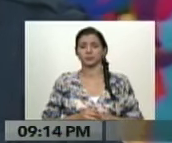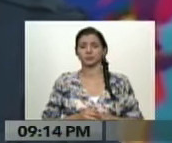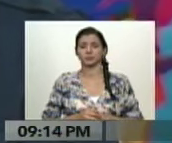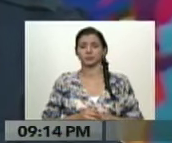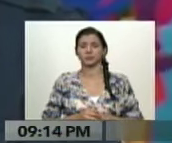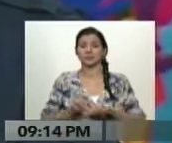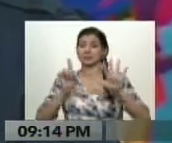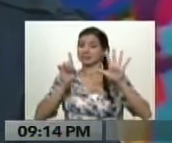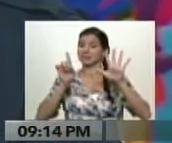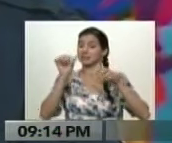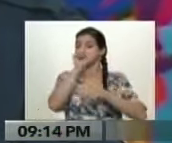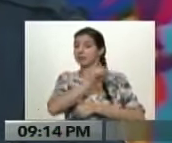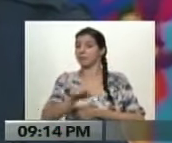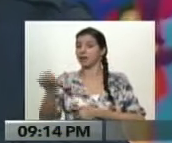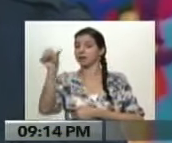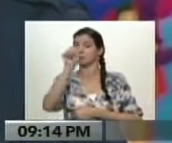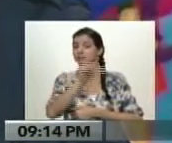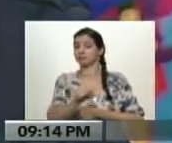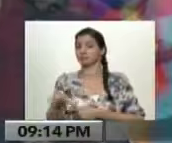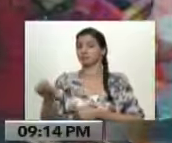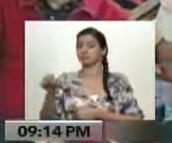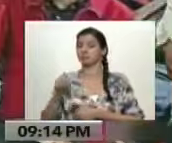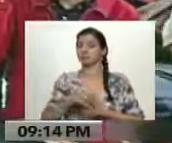Seis semanas.